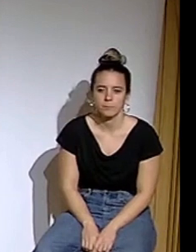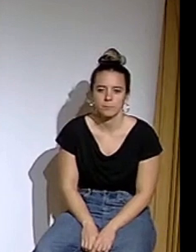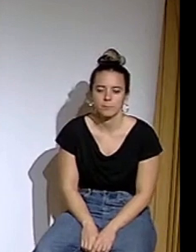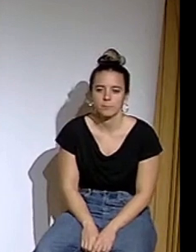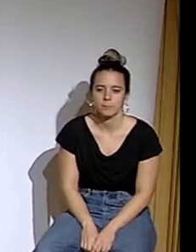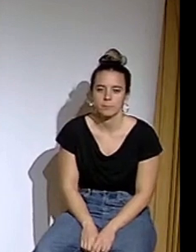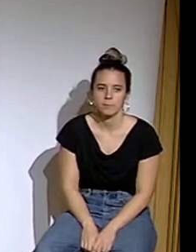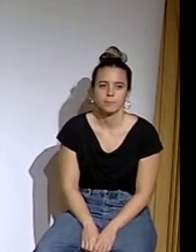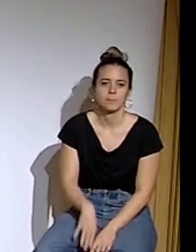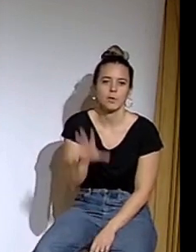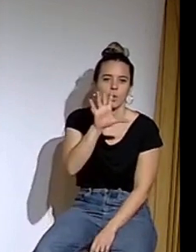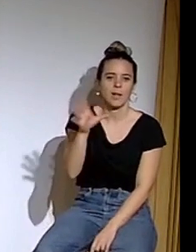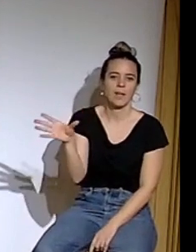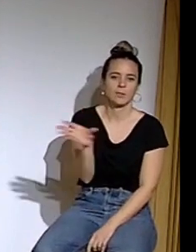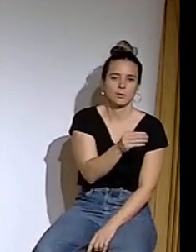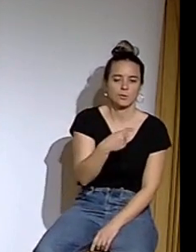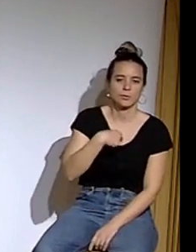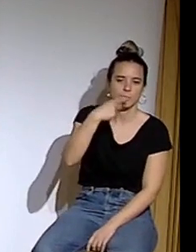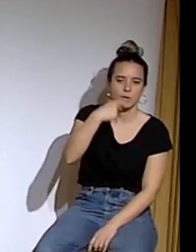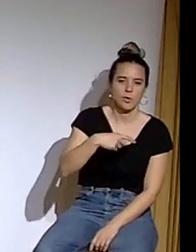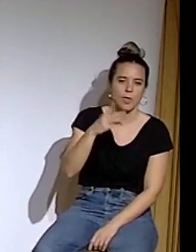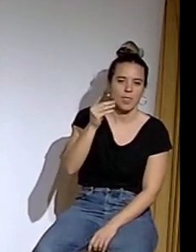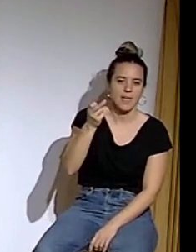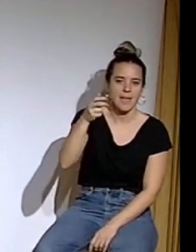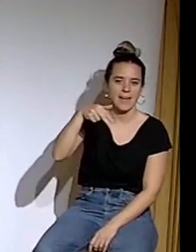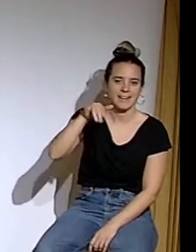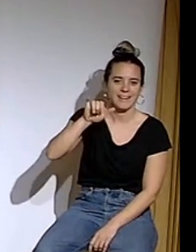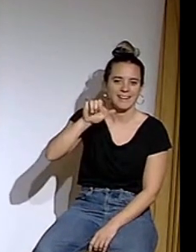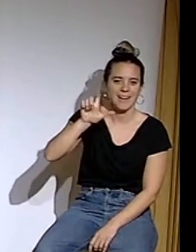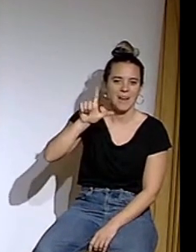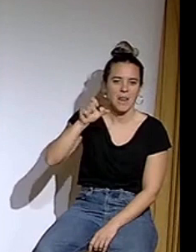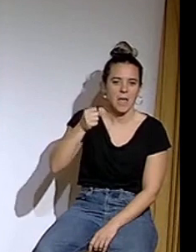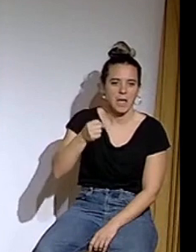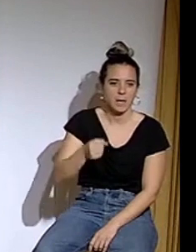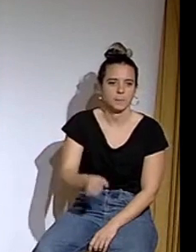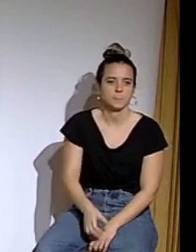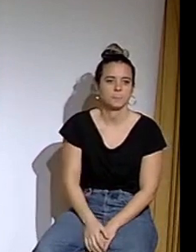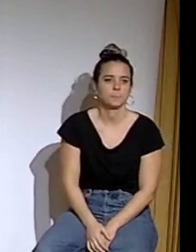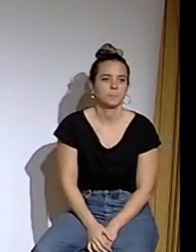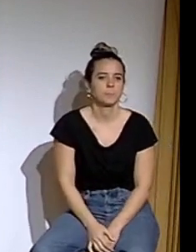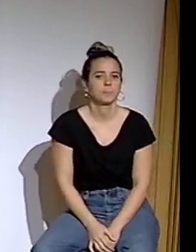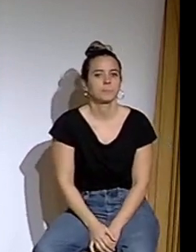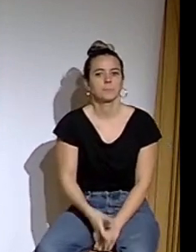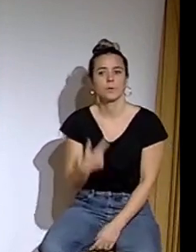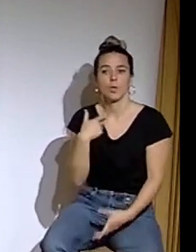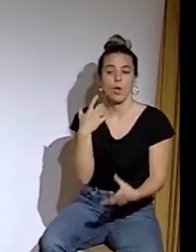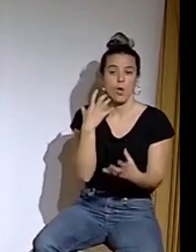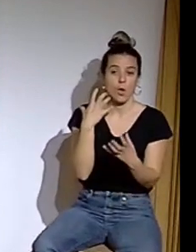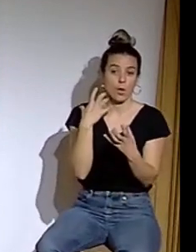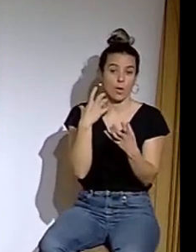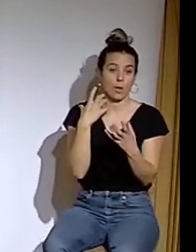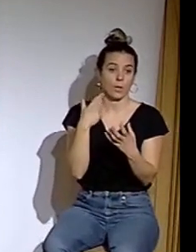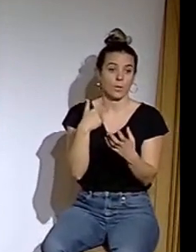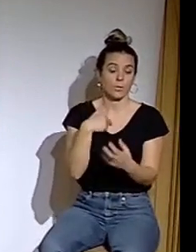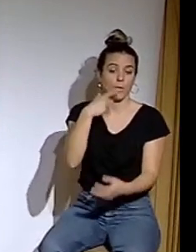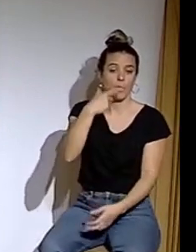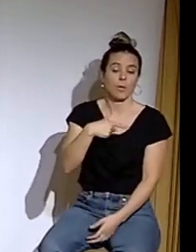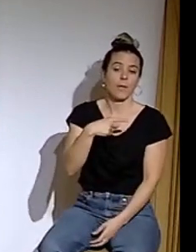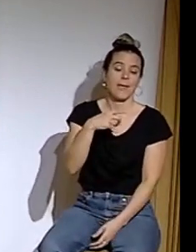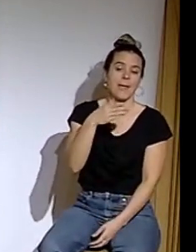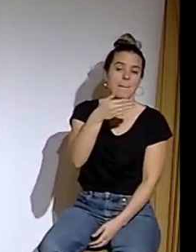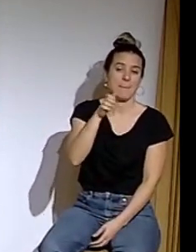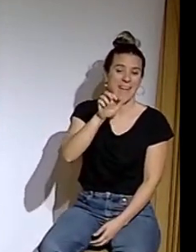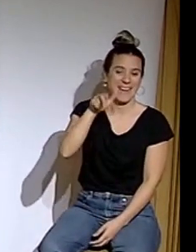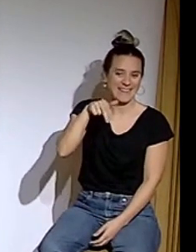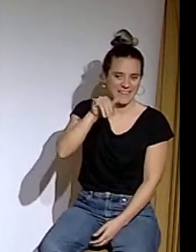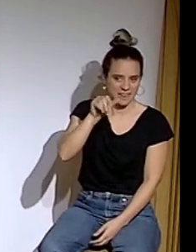Hola a todos Soy Daniela bueno la obra que hice con mi compa Yo Soy Daniela Benítez y